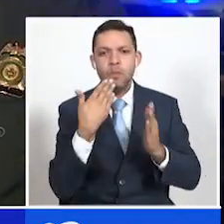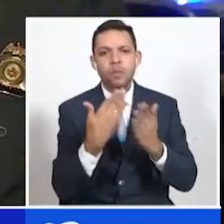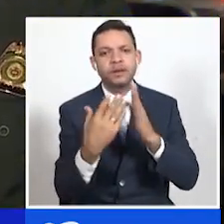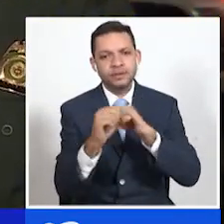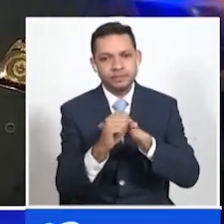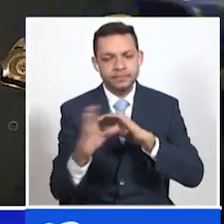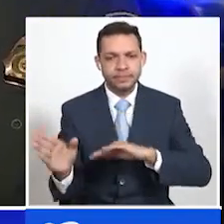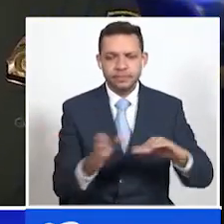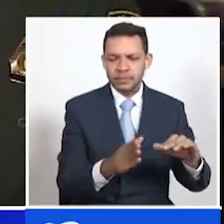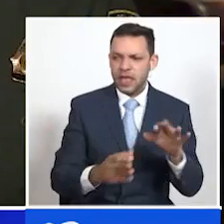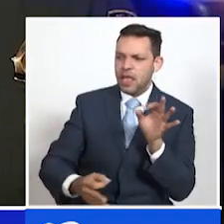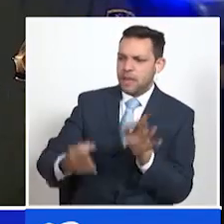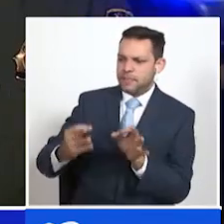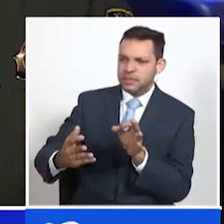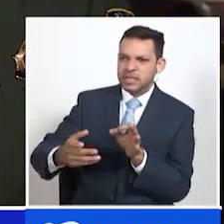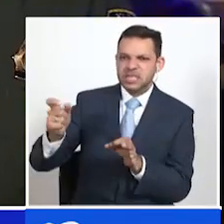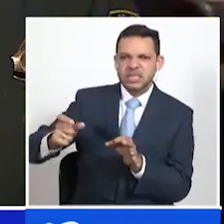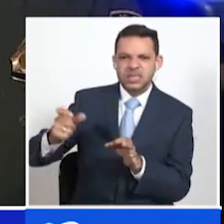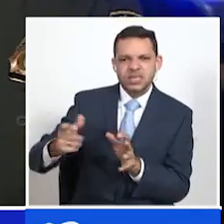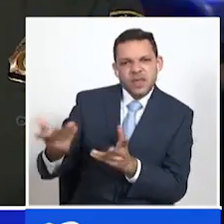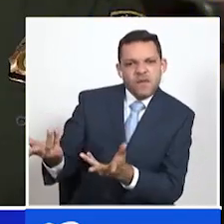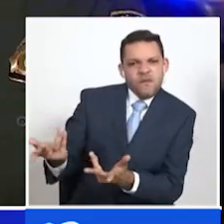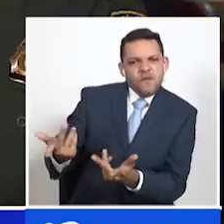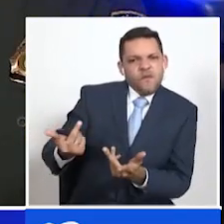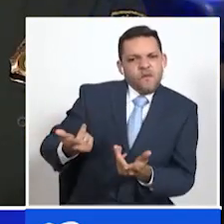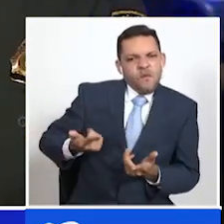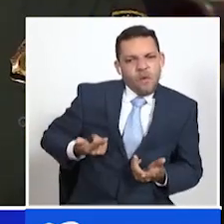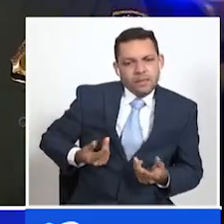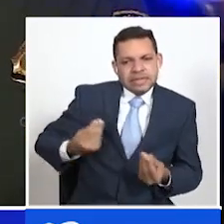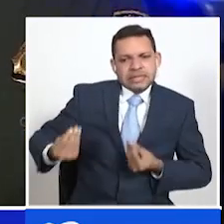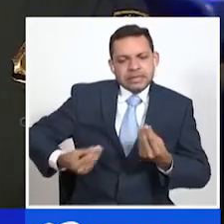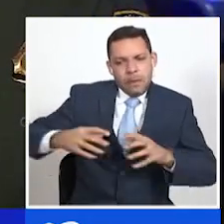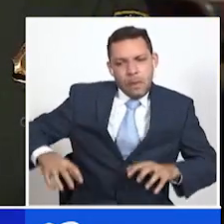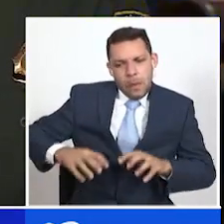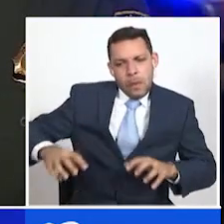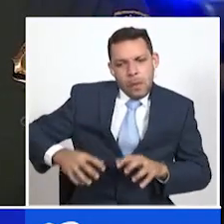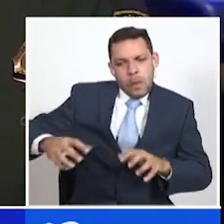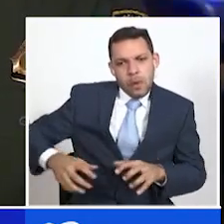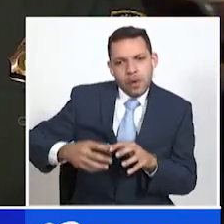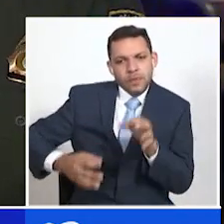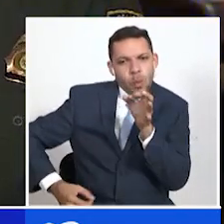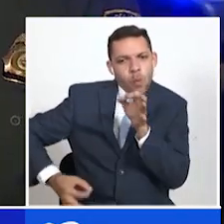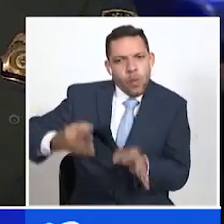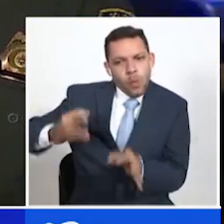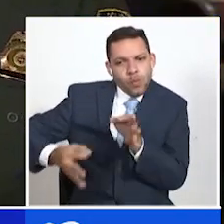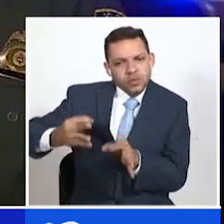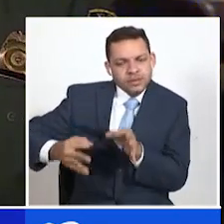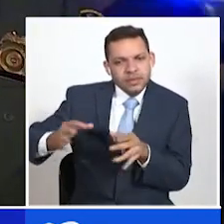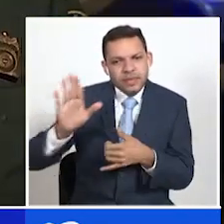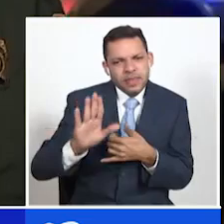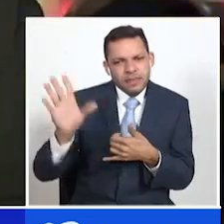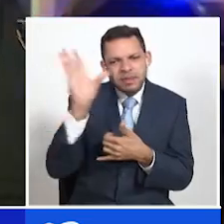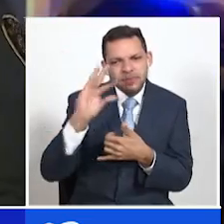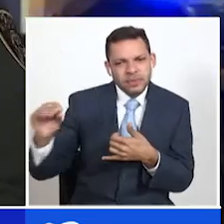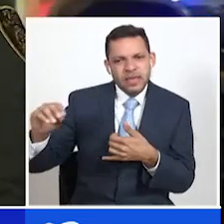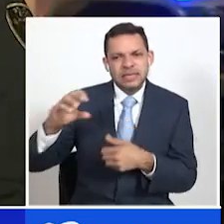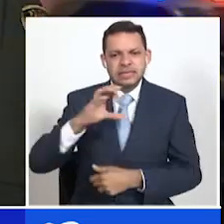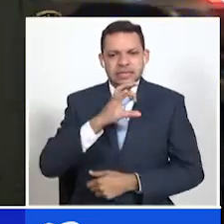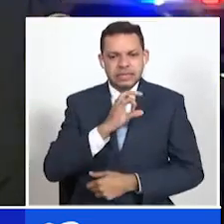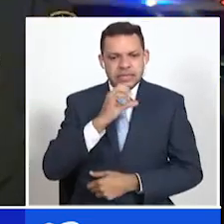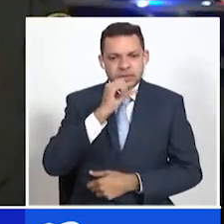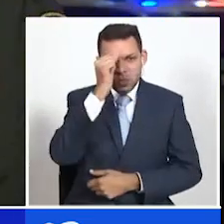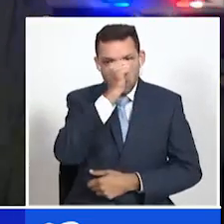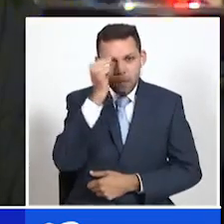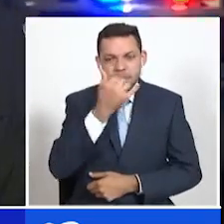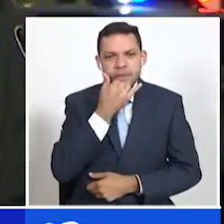ese balance judicial que obviamente sacudió muchísimo a toda la ciudadanía en el departamento del Quindío este fin de semana. Bueno, un